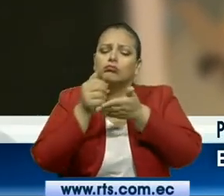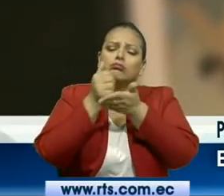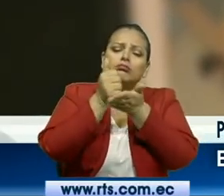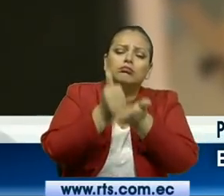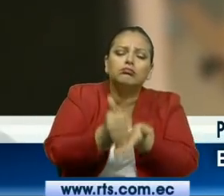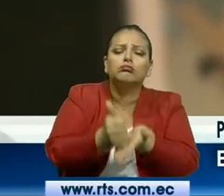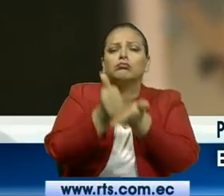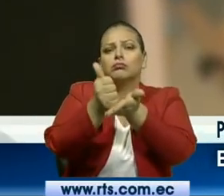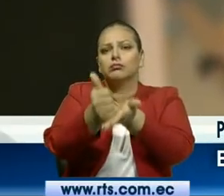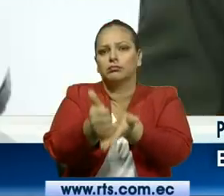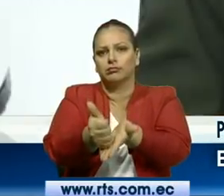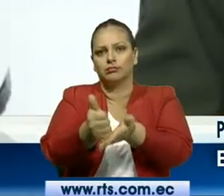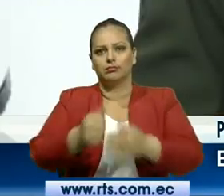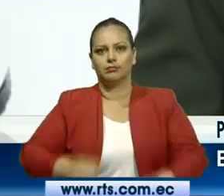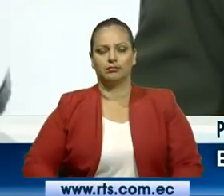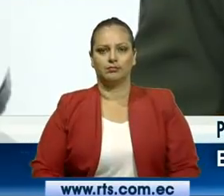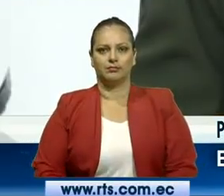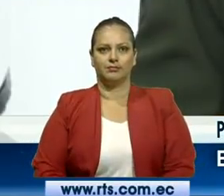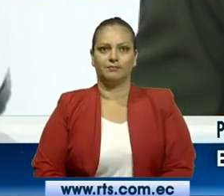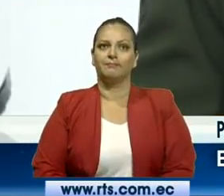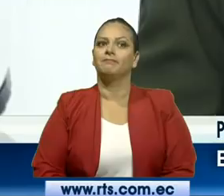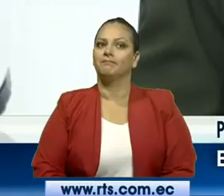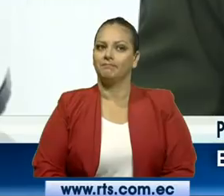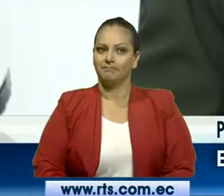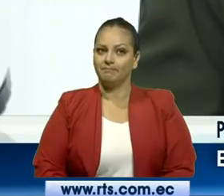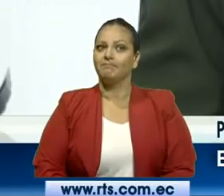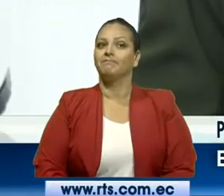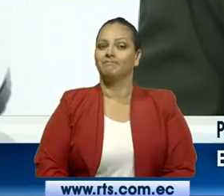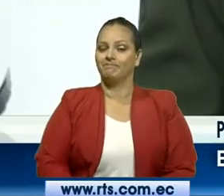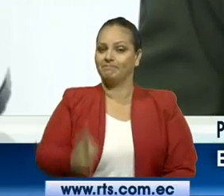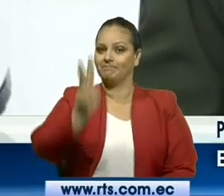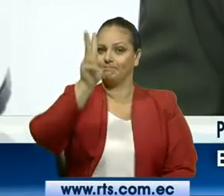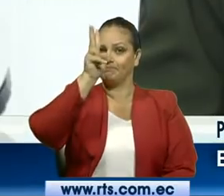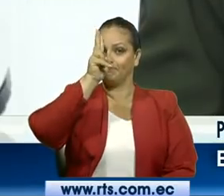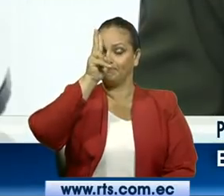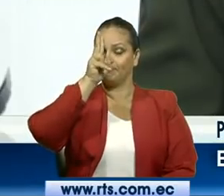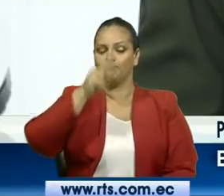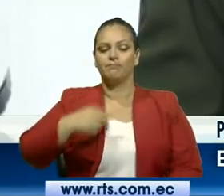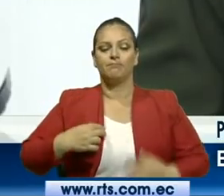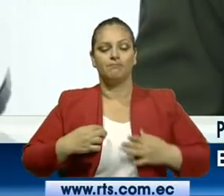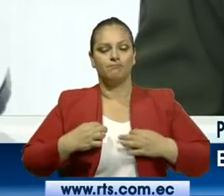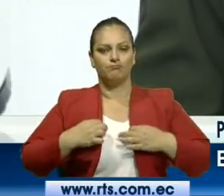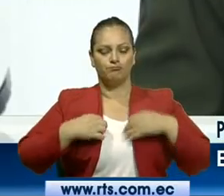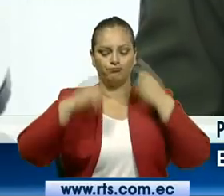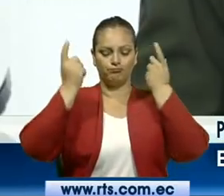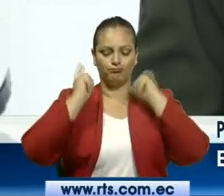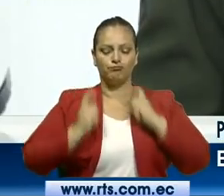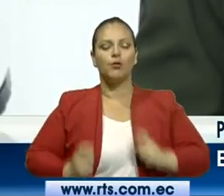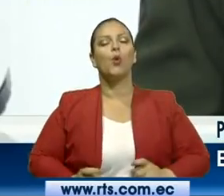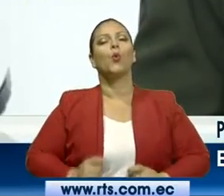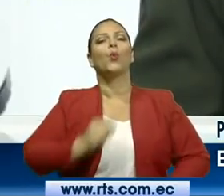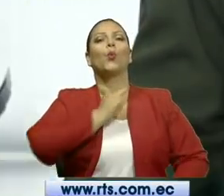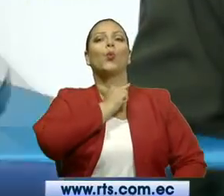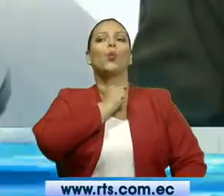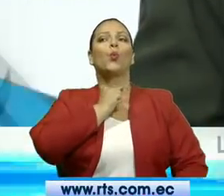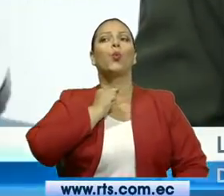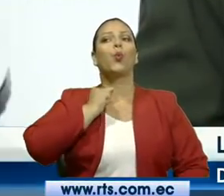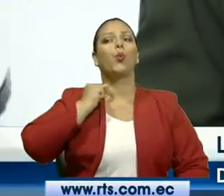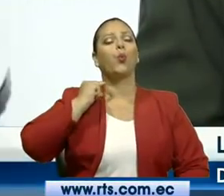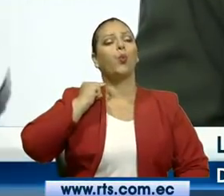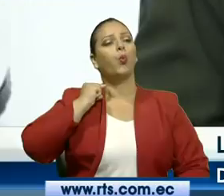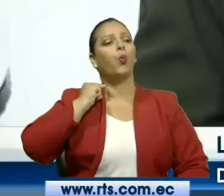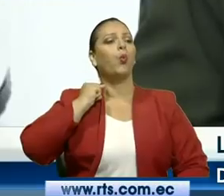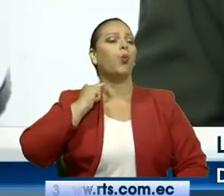los réditos a su bolsillo. Camuflar la identidad o realizar sus actividades ilícitas con un